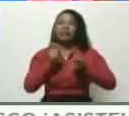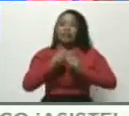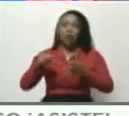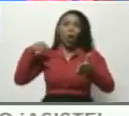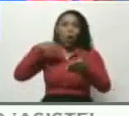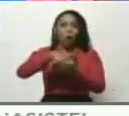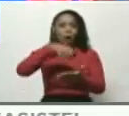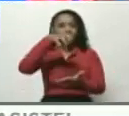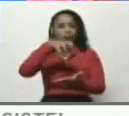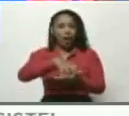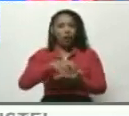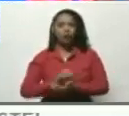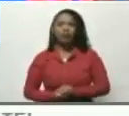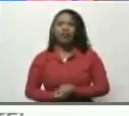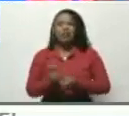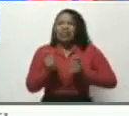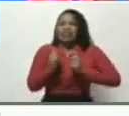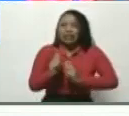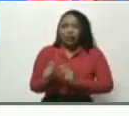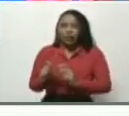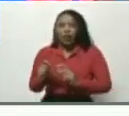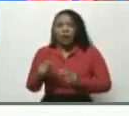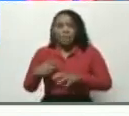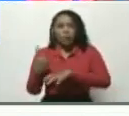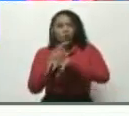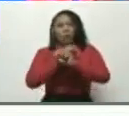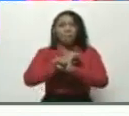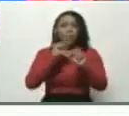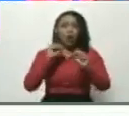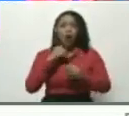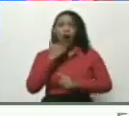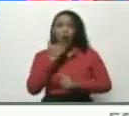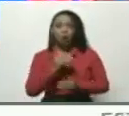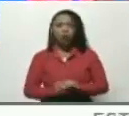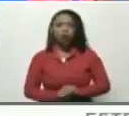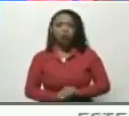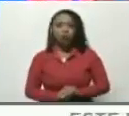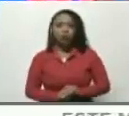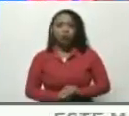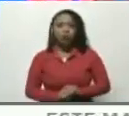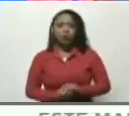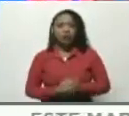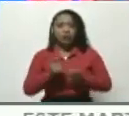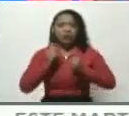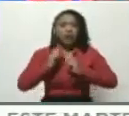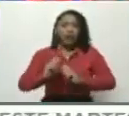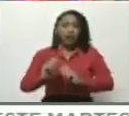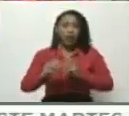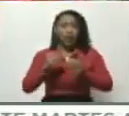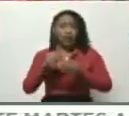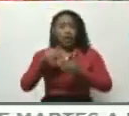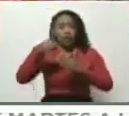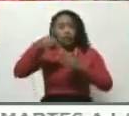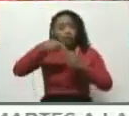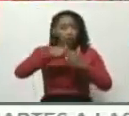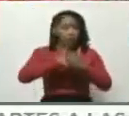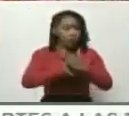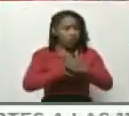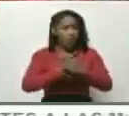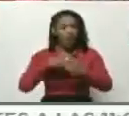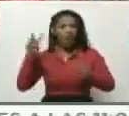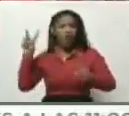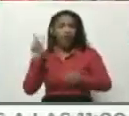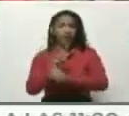de Estado, intentos de magnicidio, intentos de socavar y violentar